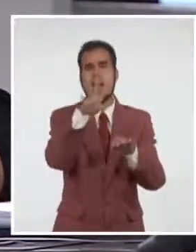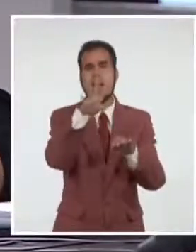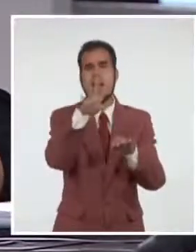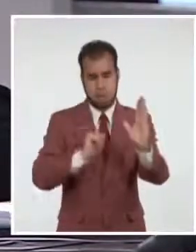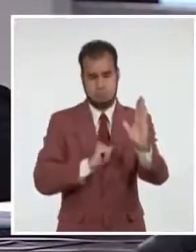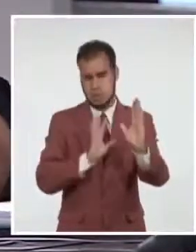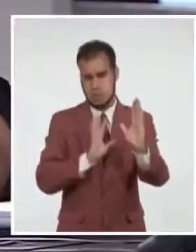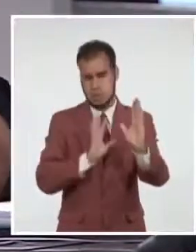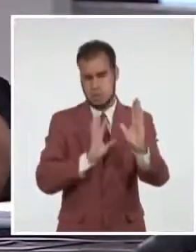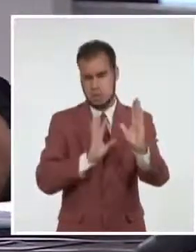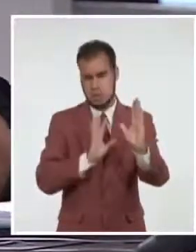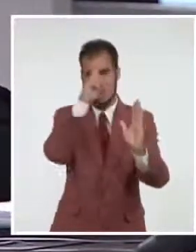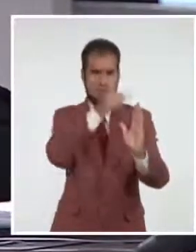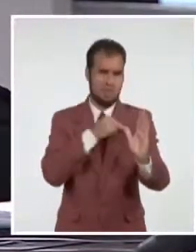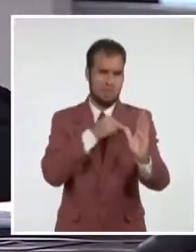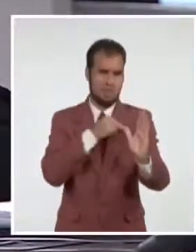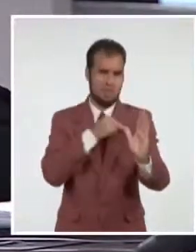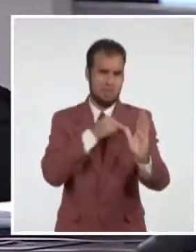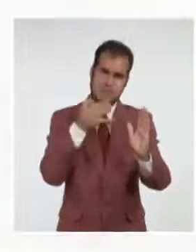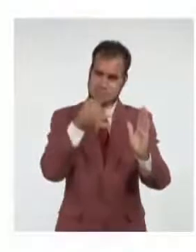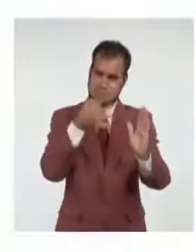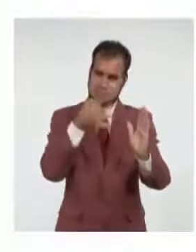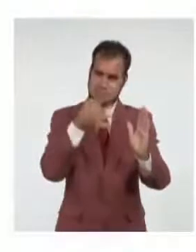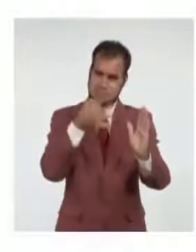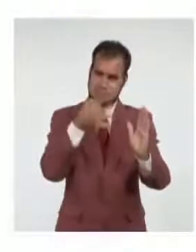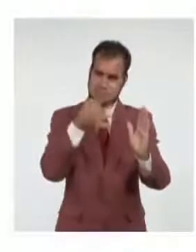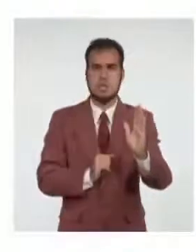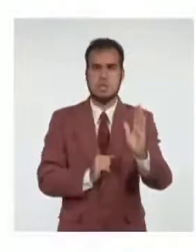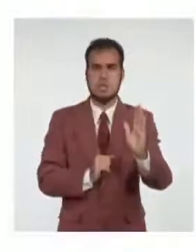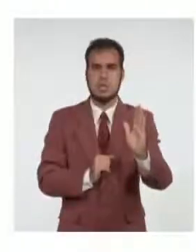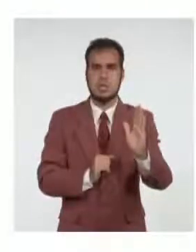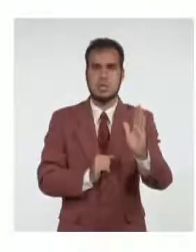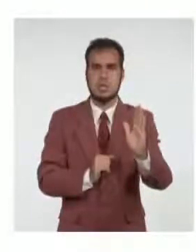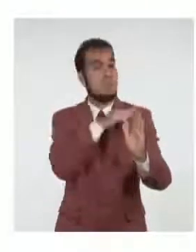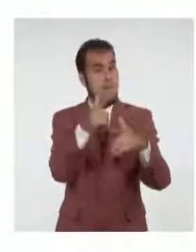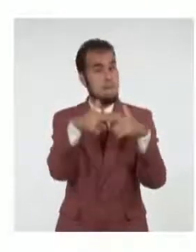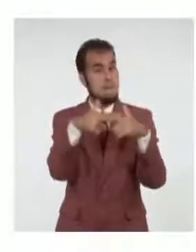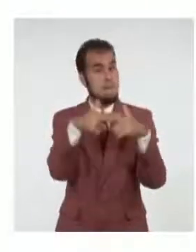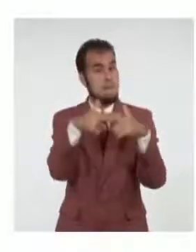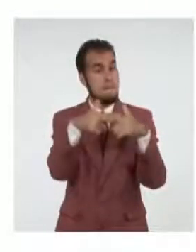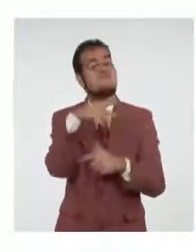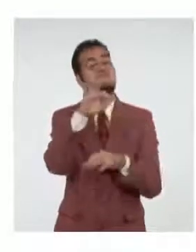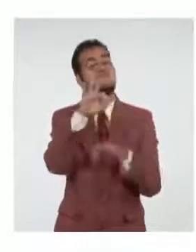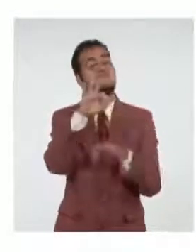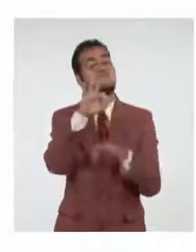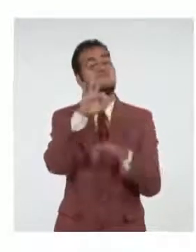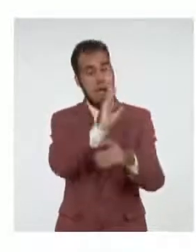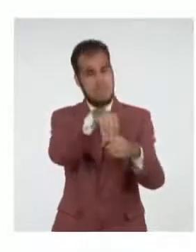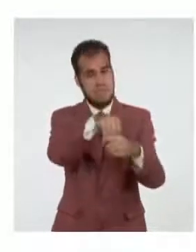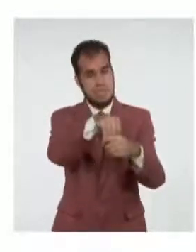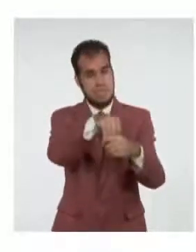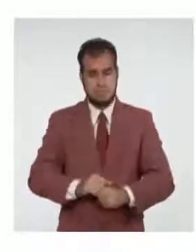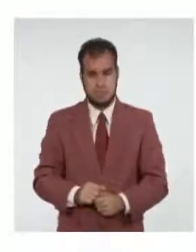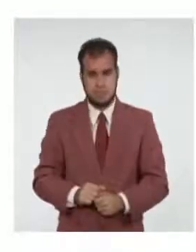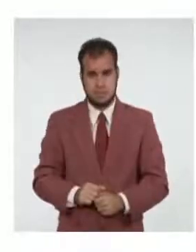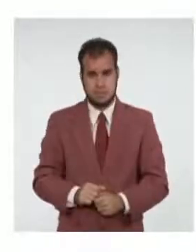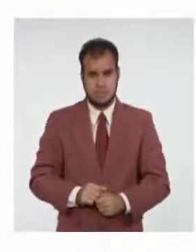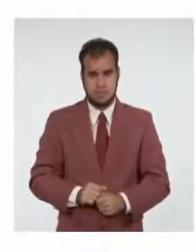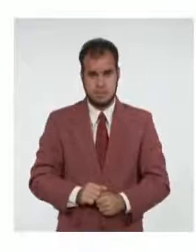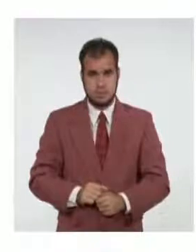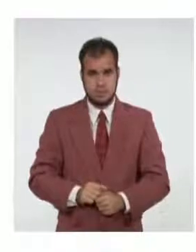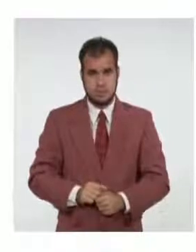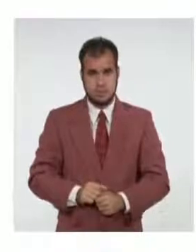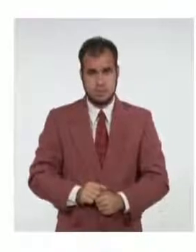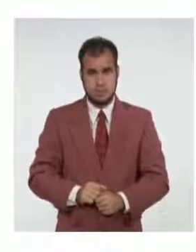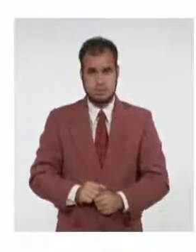ese giro de responsabilidad ahí a nivel de la familia. Ese es el principal cambio. Ahora,